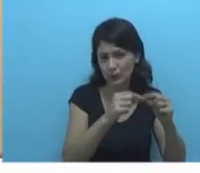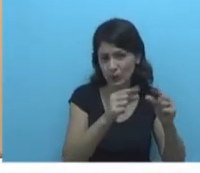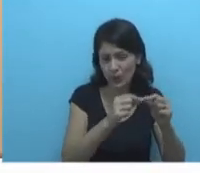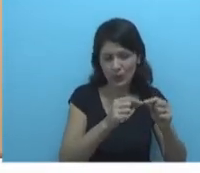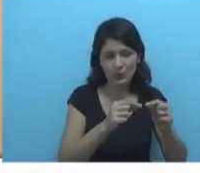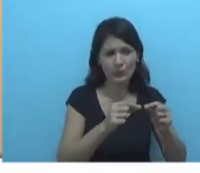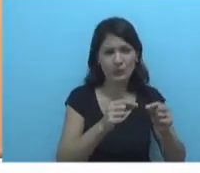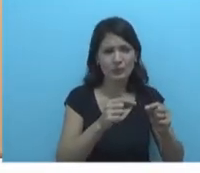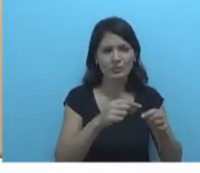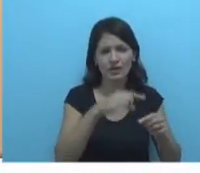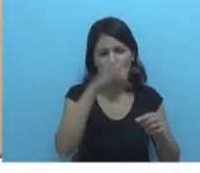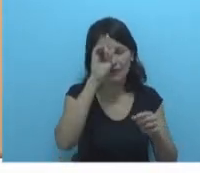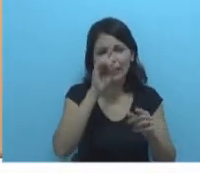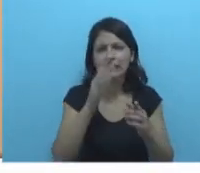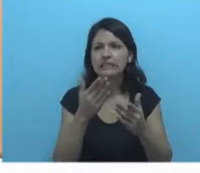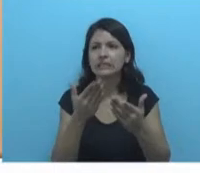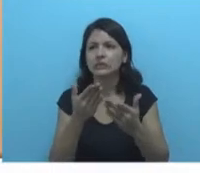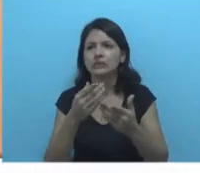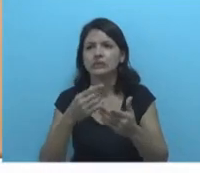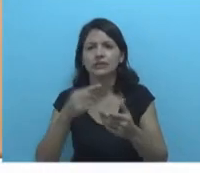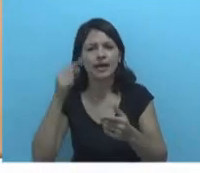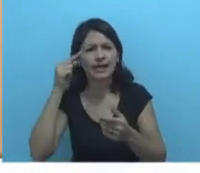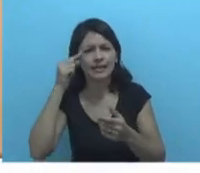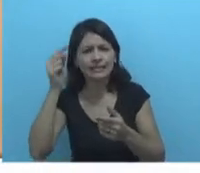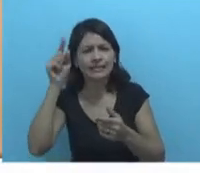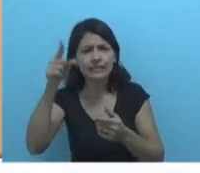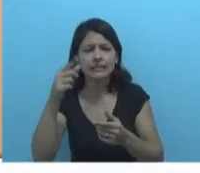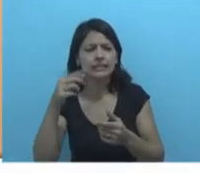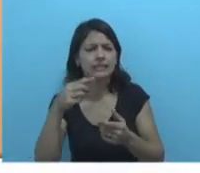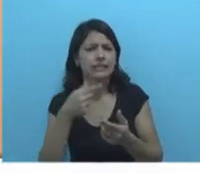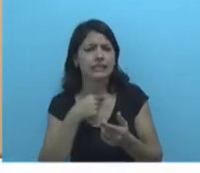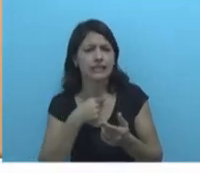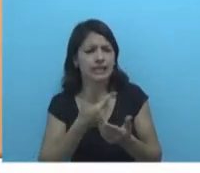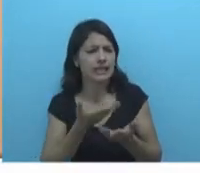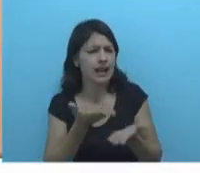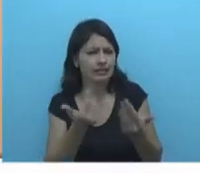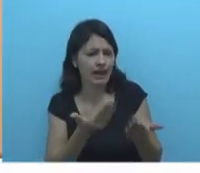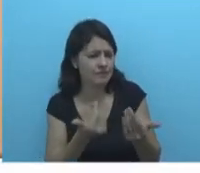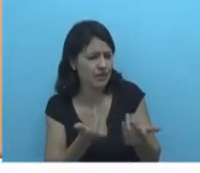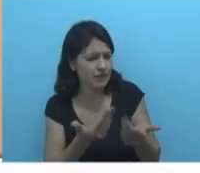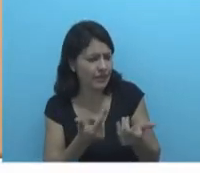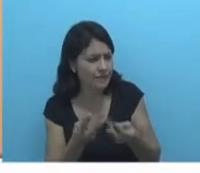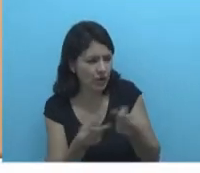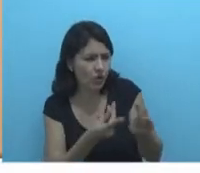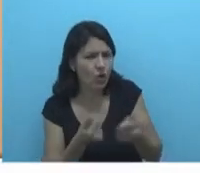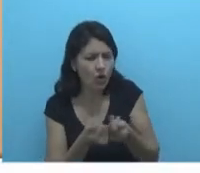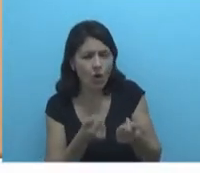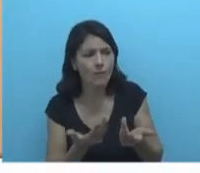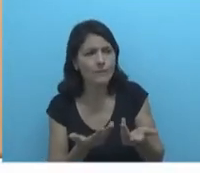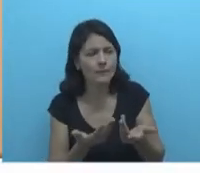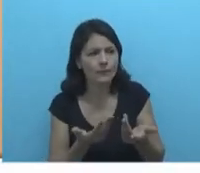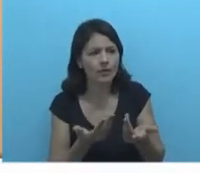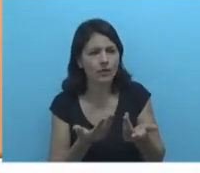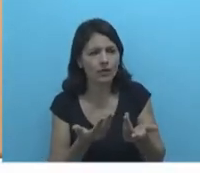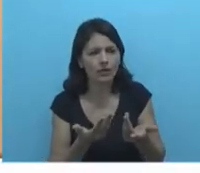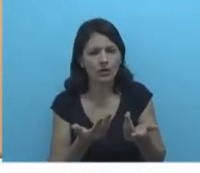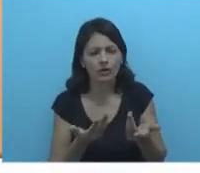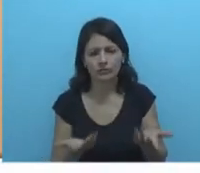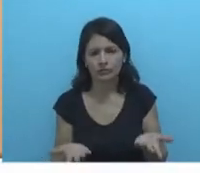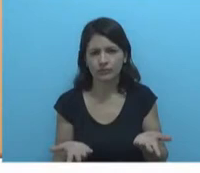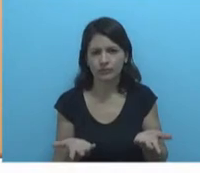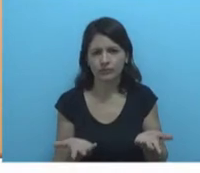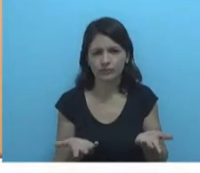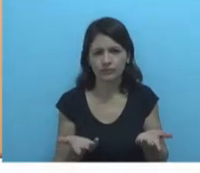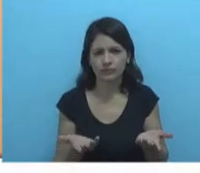aumento de la demanda de China, esta fue del 17%, y repito, sobre todos los cortes, el